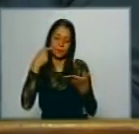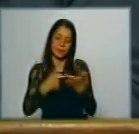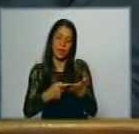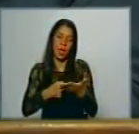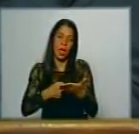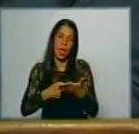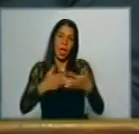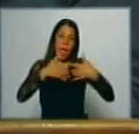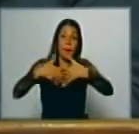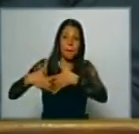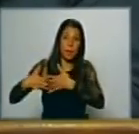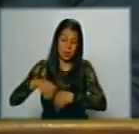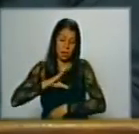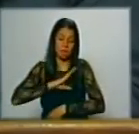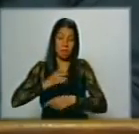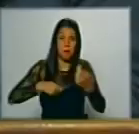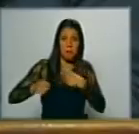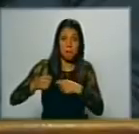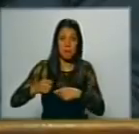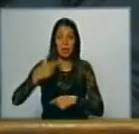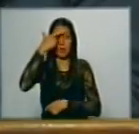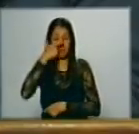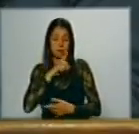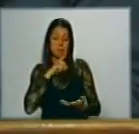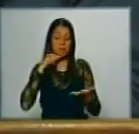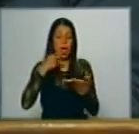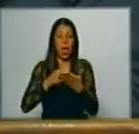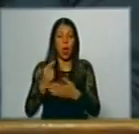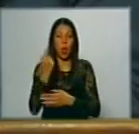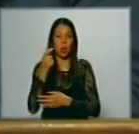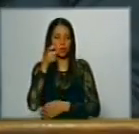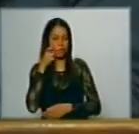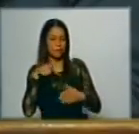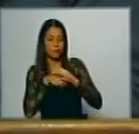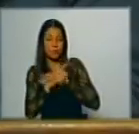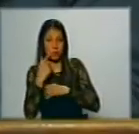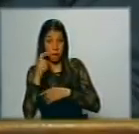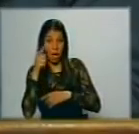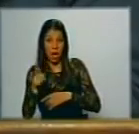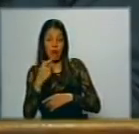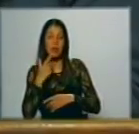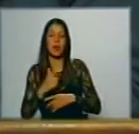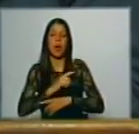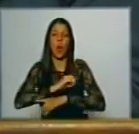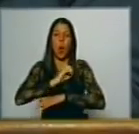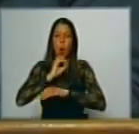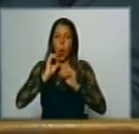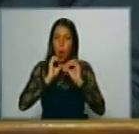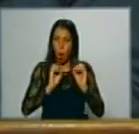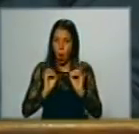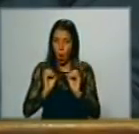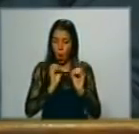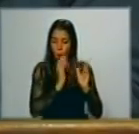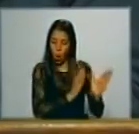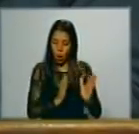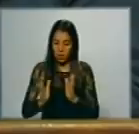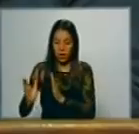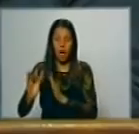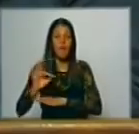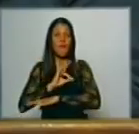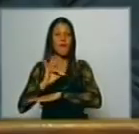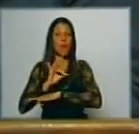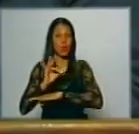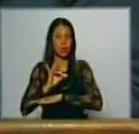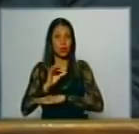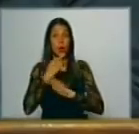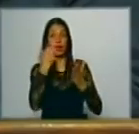personas que desarrollan actividades económicas relativas a su organización, funcionamiento,